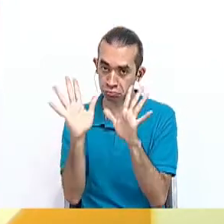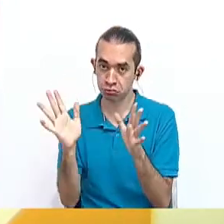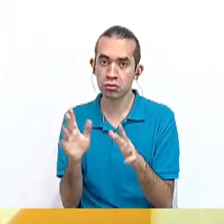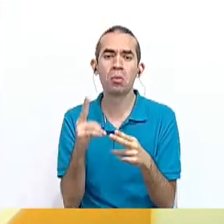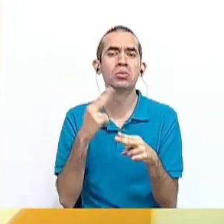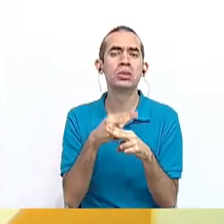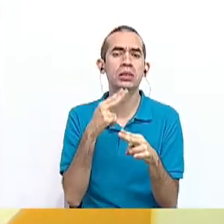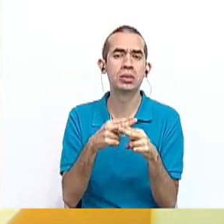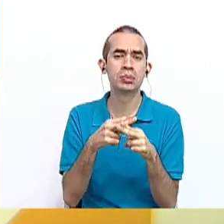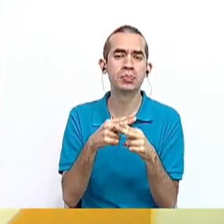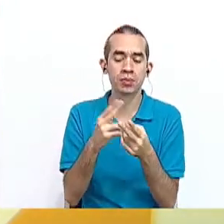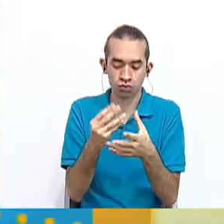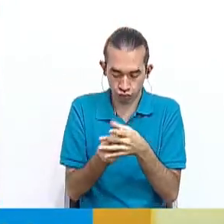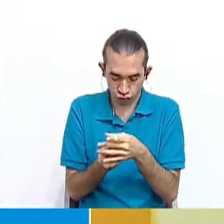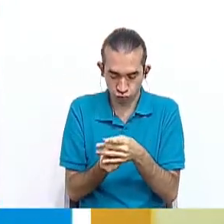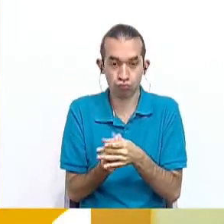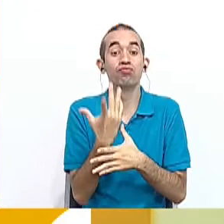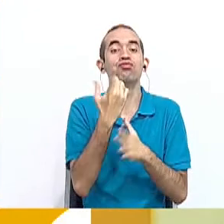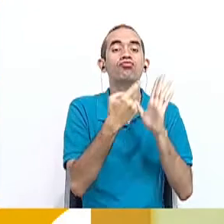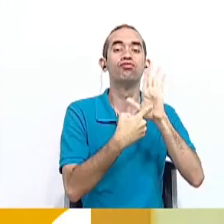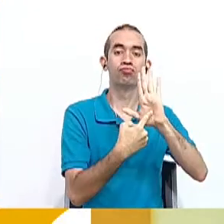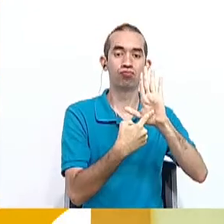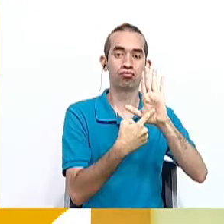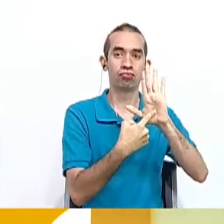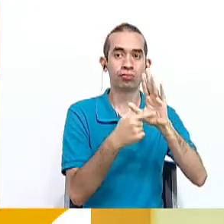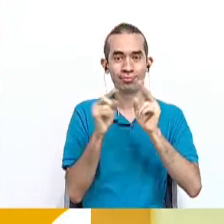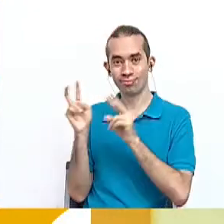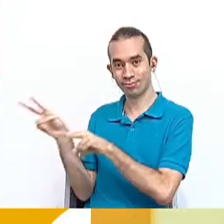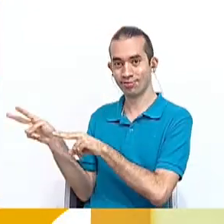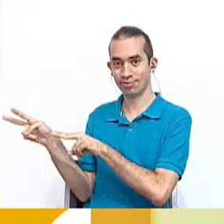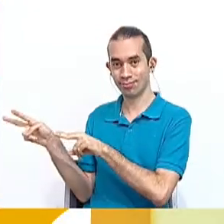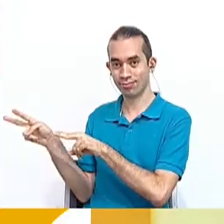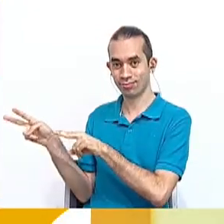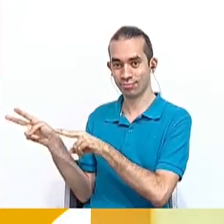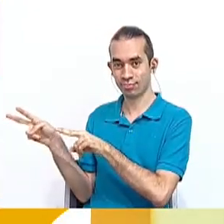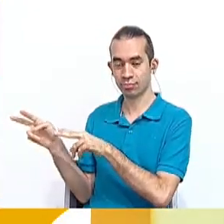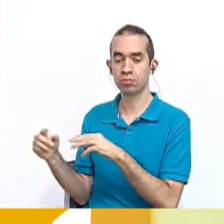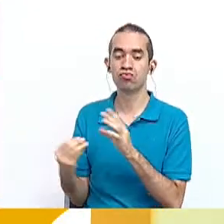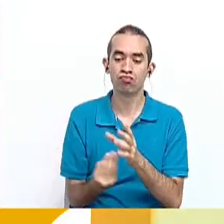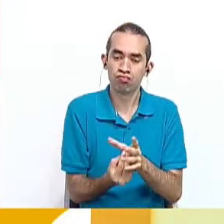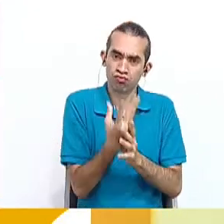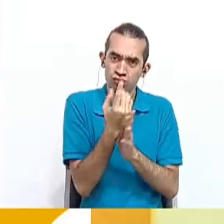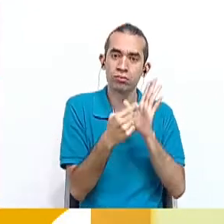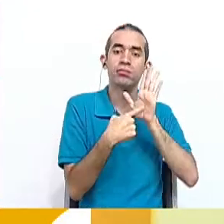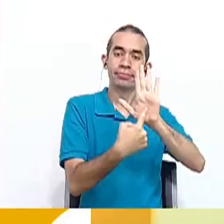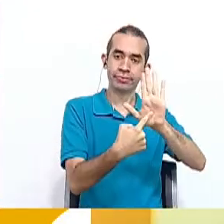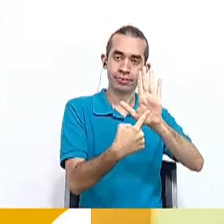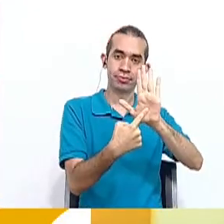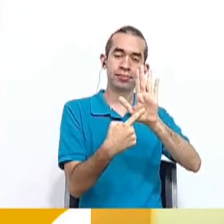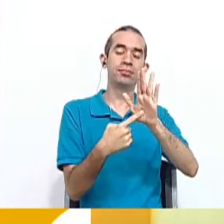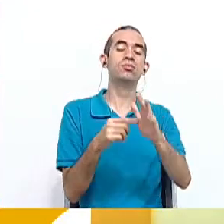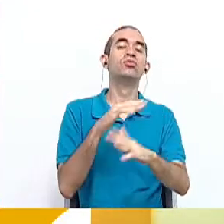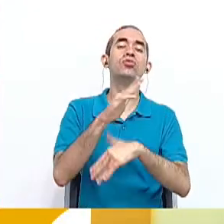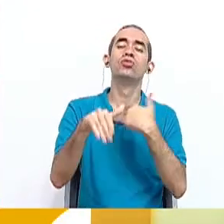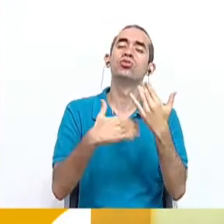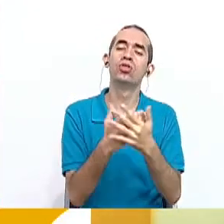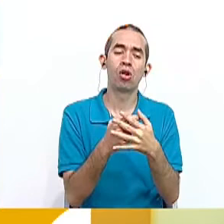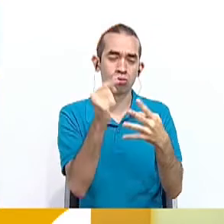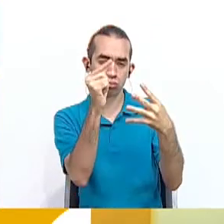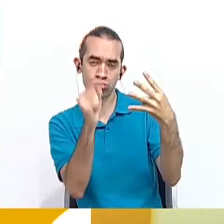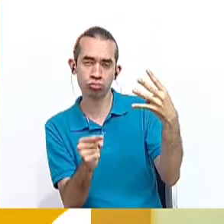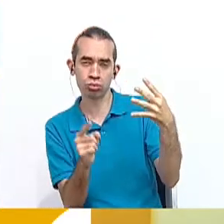conocen como fenotipo. Y esta es la primera característica. El fenotipo son todos aquellos